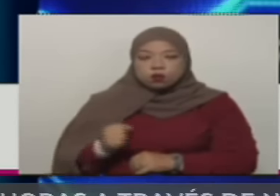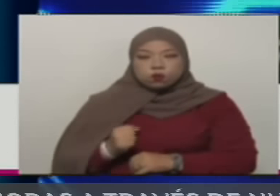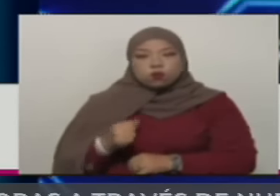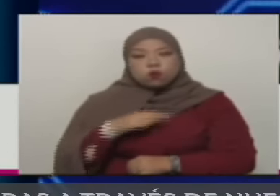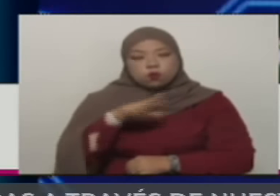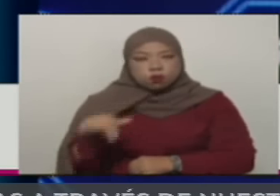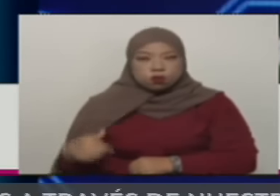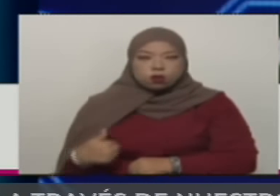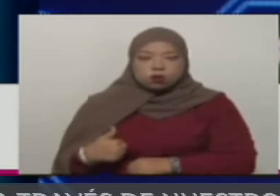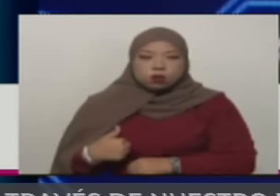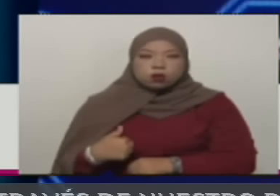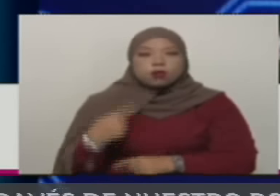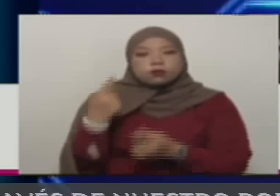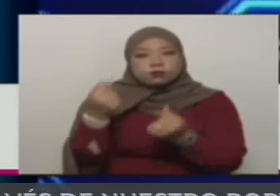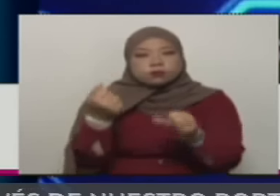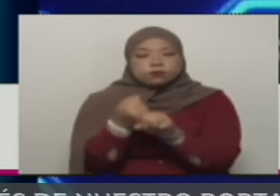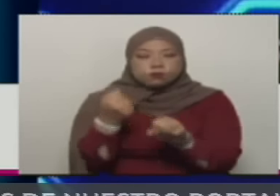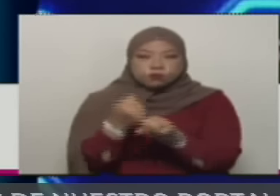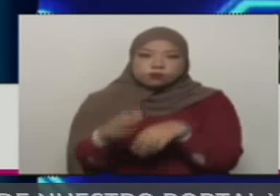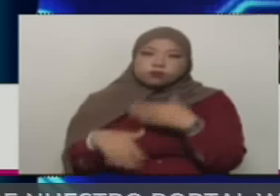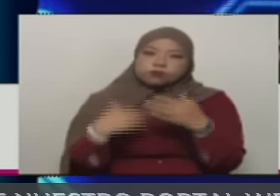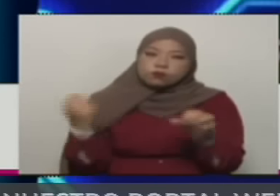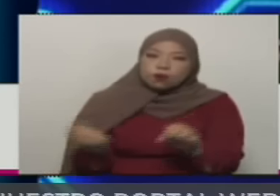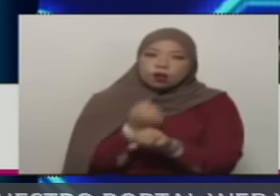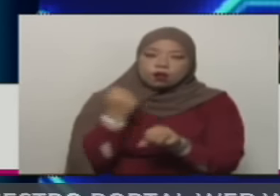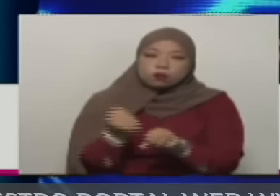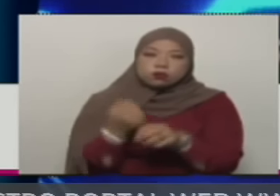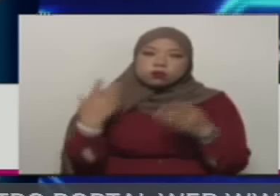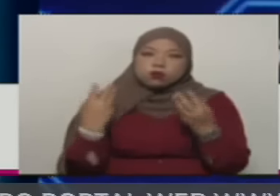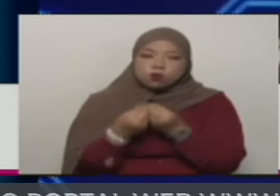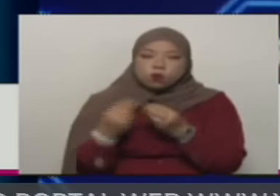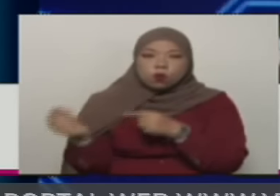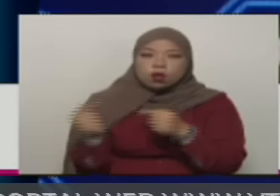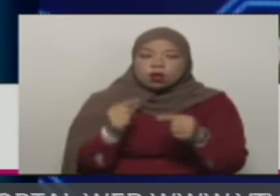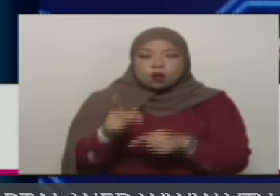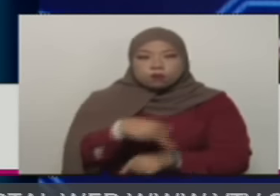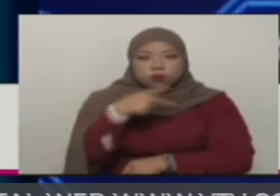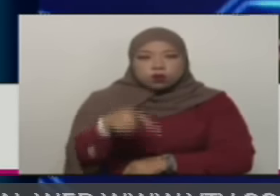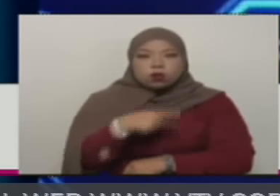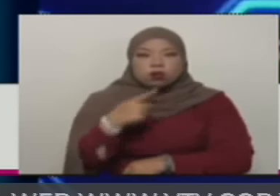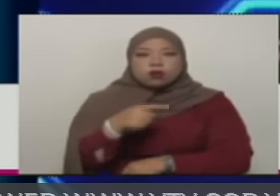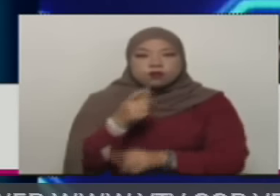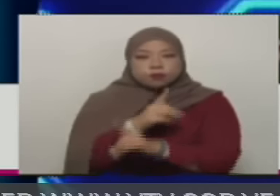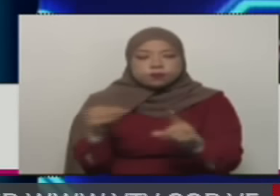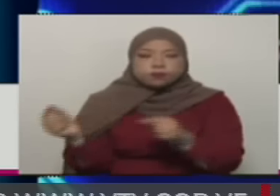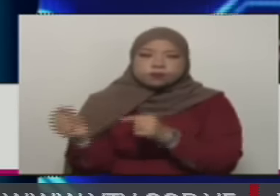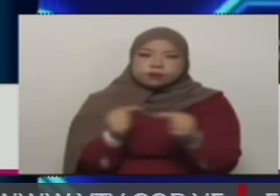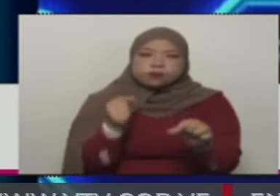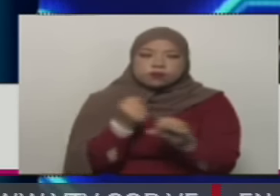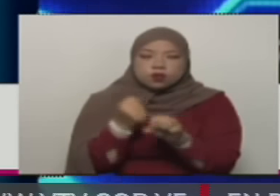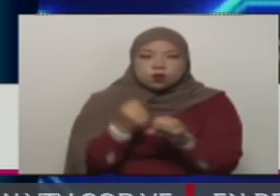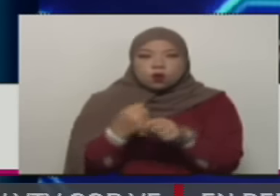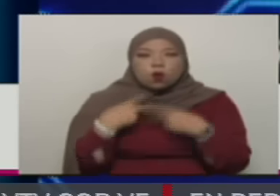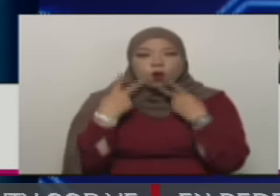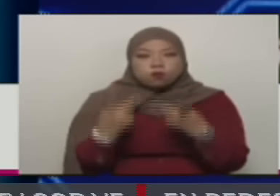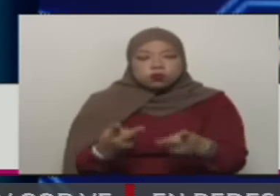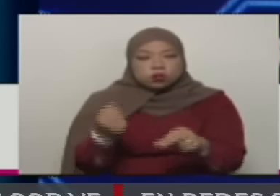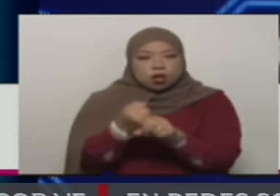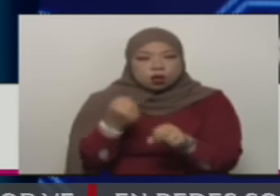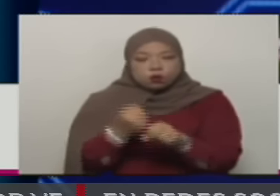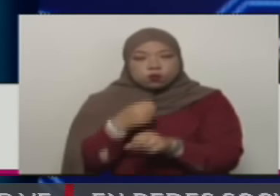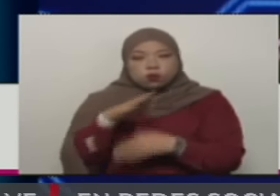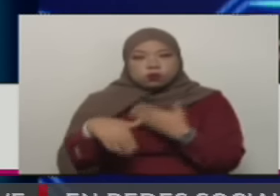ustedes, de su inversión, y vamos a seguir trabajando juntos, más allá de la diatriba política y las declaraciones de los voceros de la Casa Blanca,